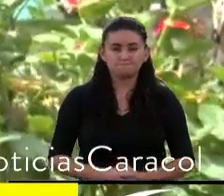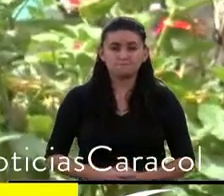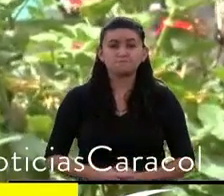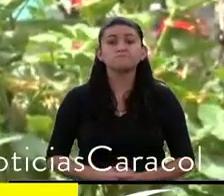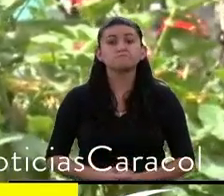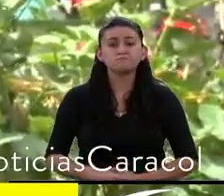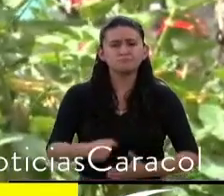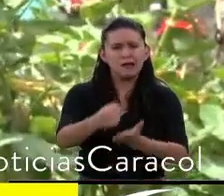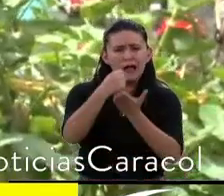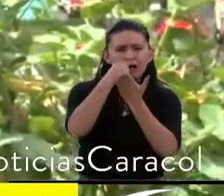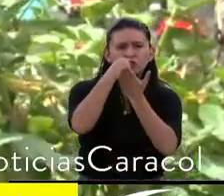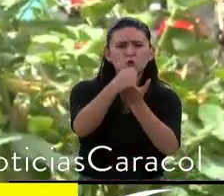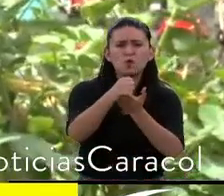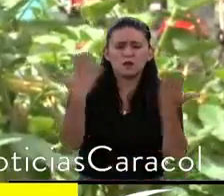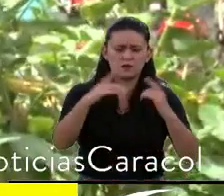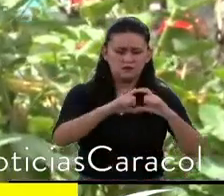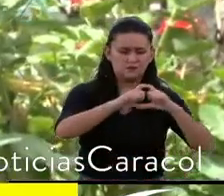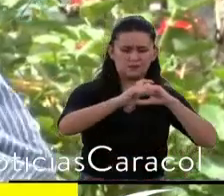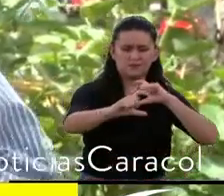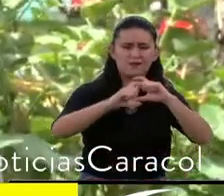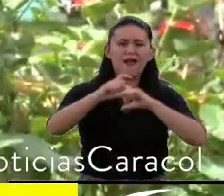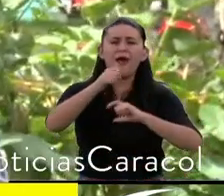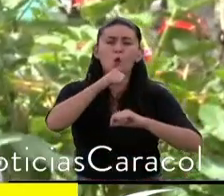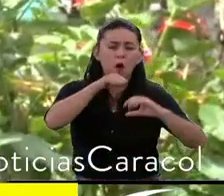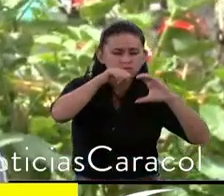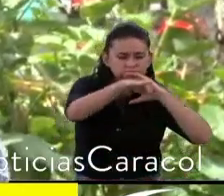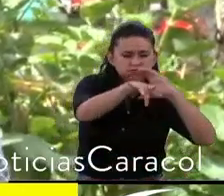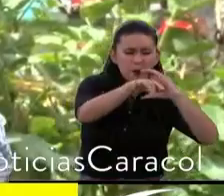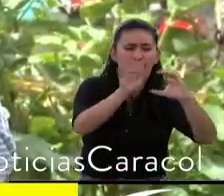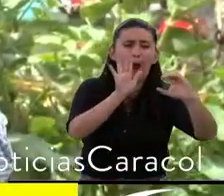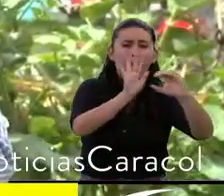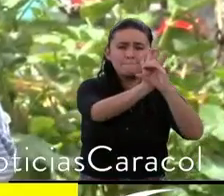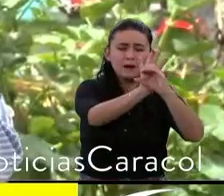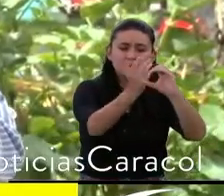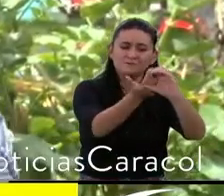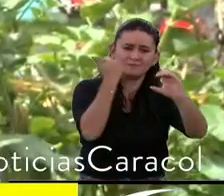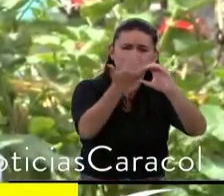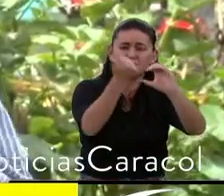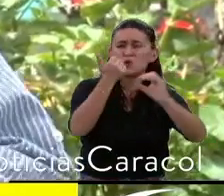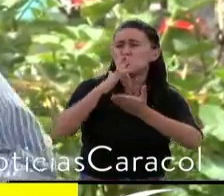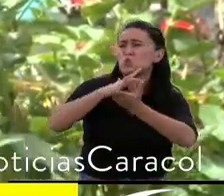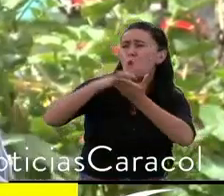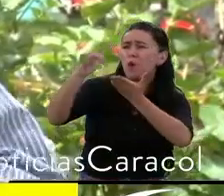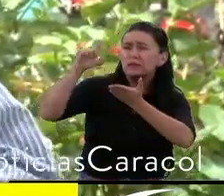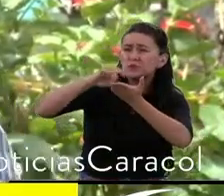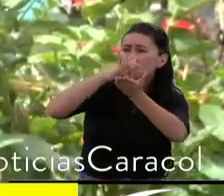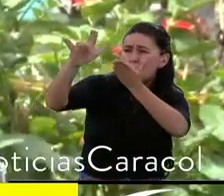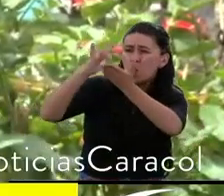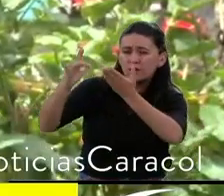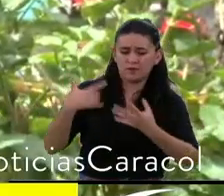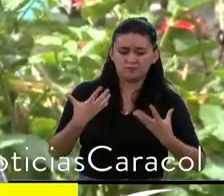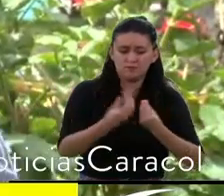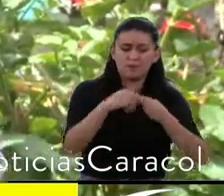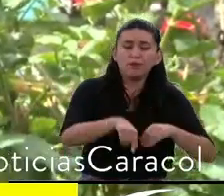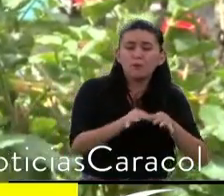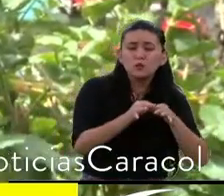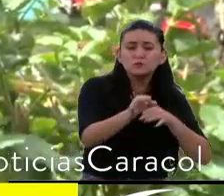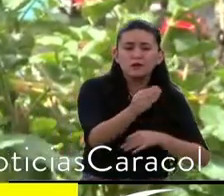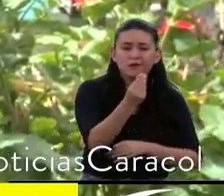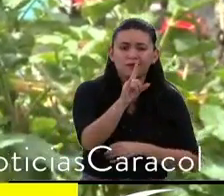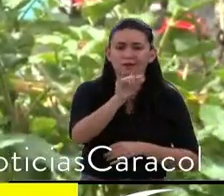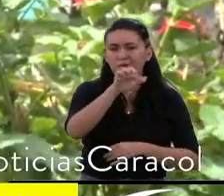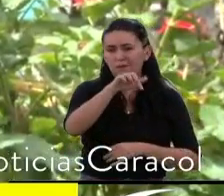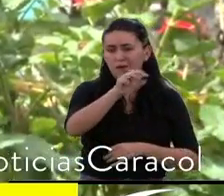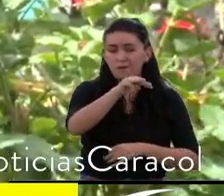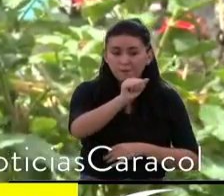Ayuda para destapar el sistema de alcantarillado de este municipio es lo que piden de carácter urgente desde la administración municipal, pues se